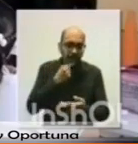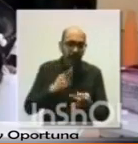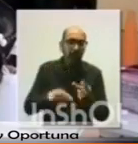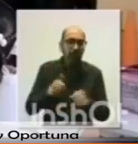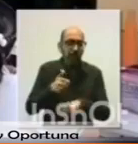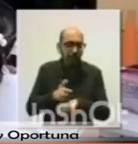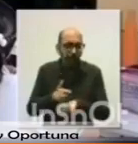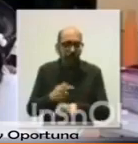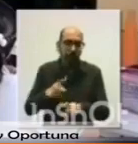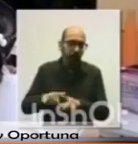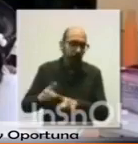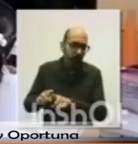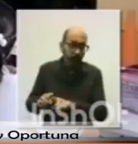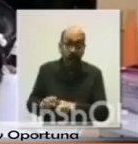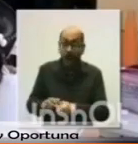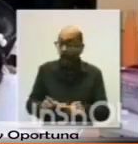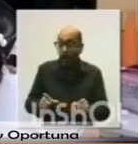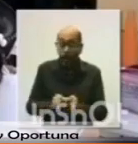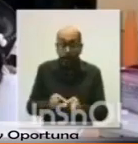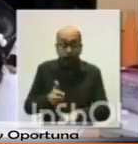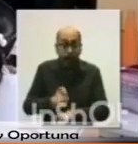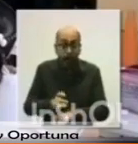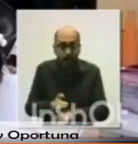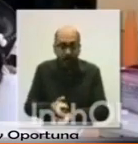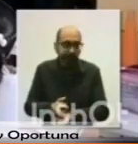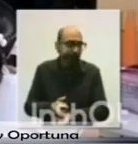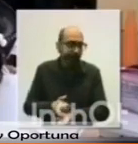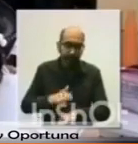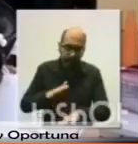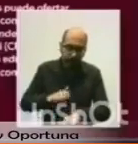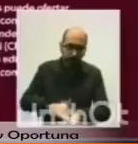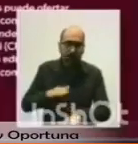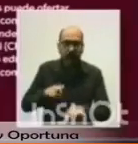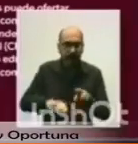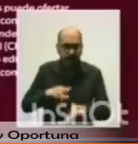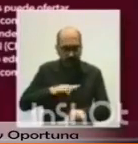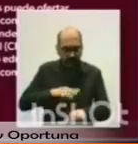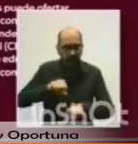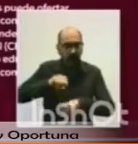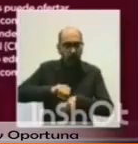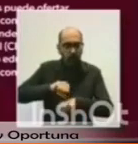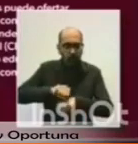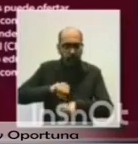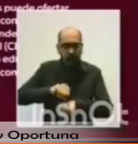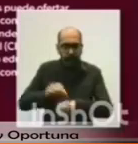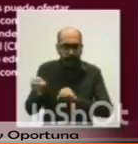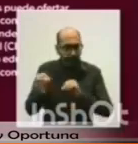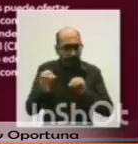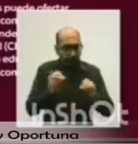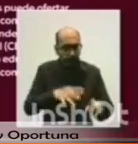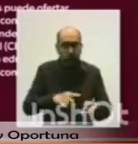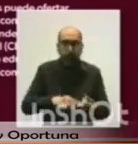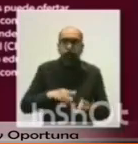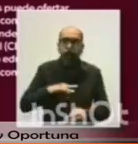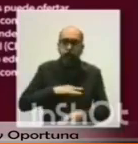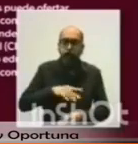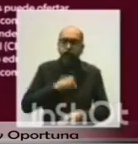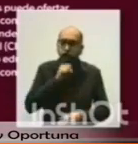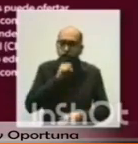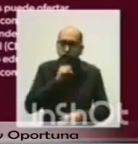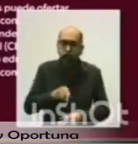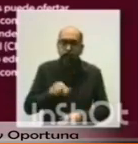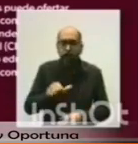en los diferentes niveles, no únicamente en primaria. Todavía tenemos asignaciones para secundaria que realizar y tenemos algunos otros